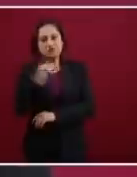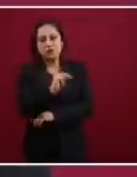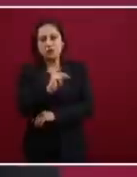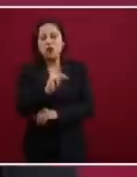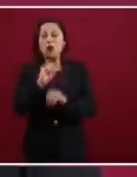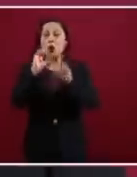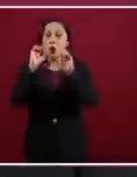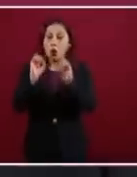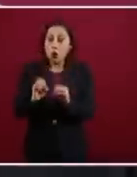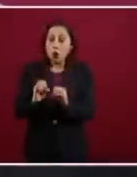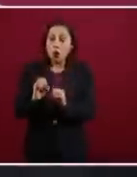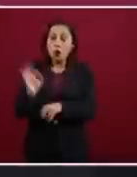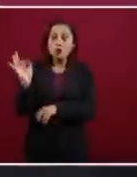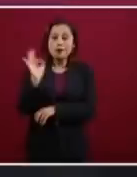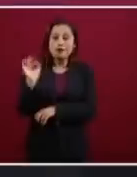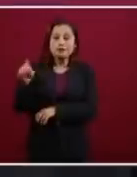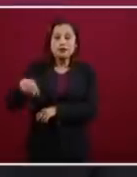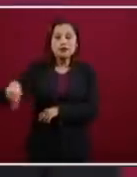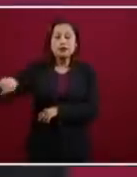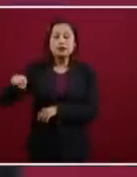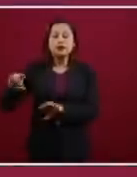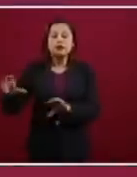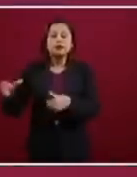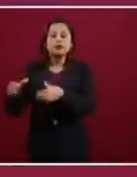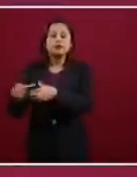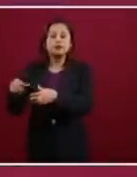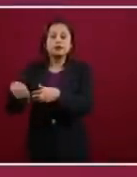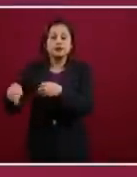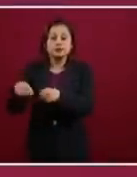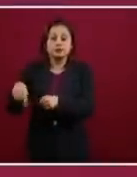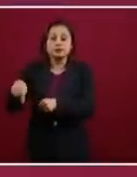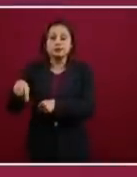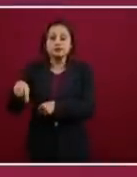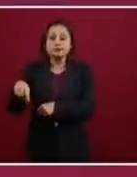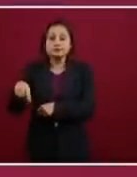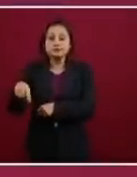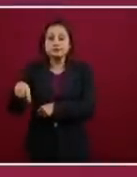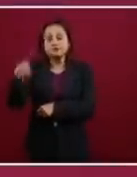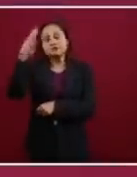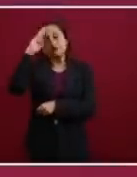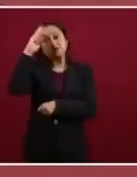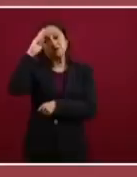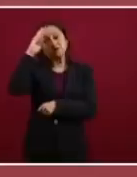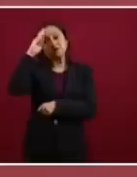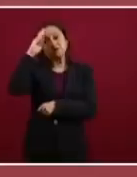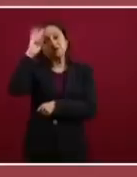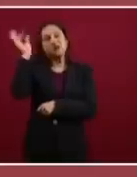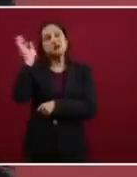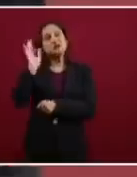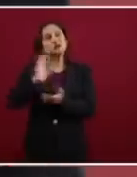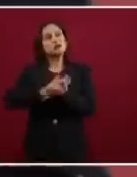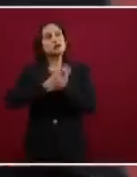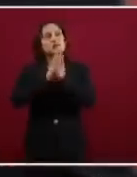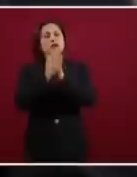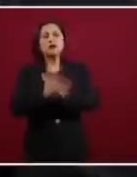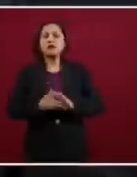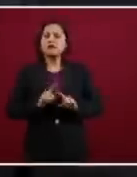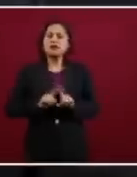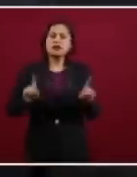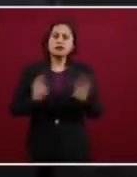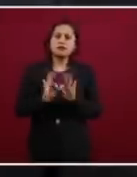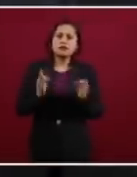o estaban pensando que se podía llevar a cabo la transformación de otra manera